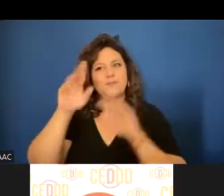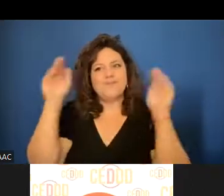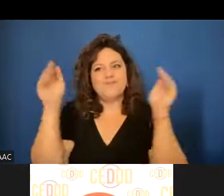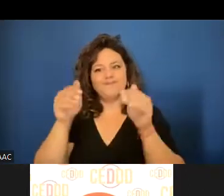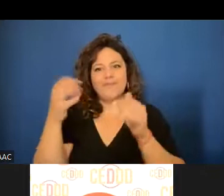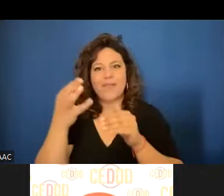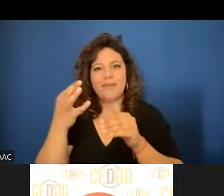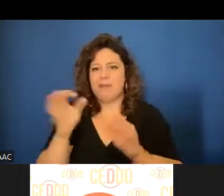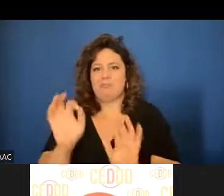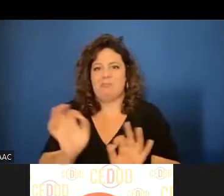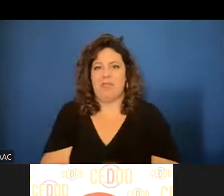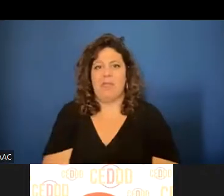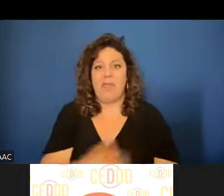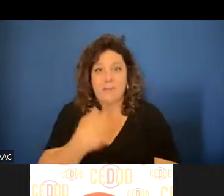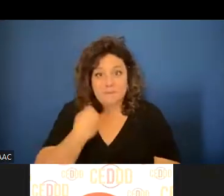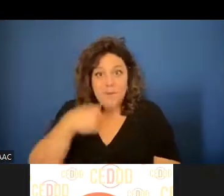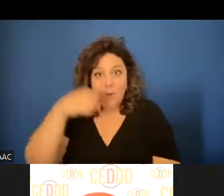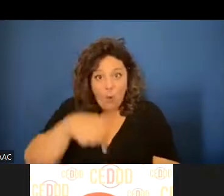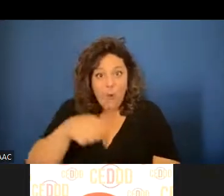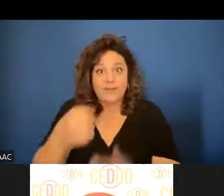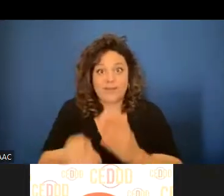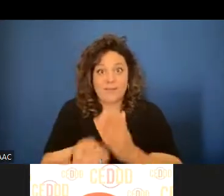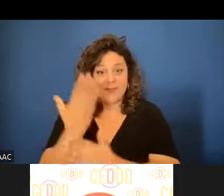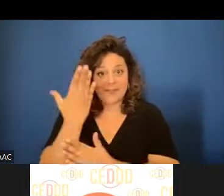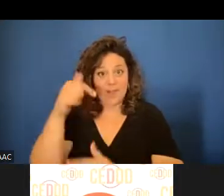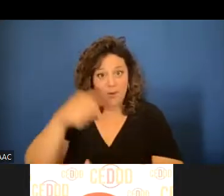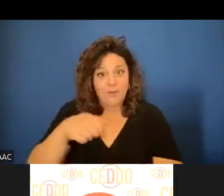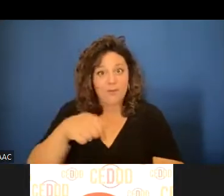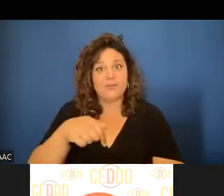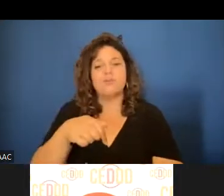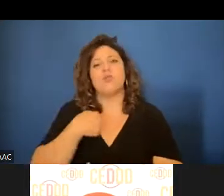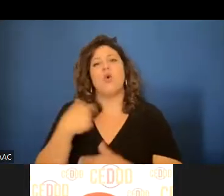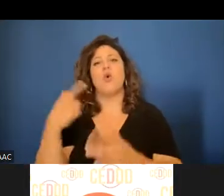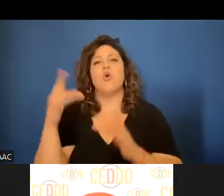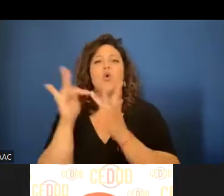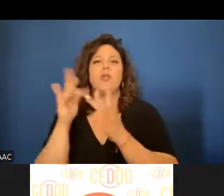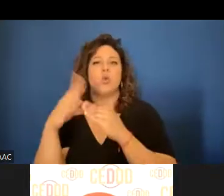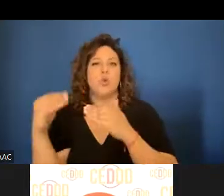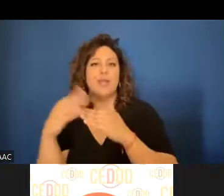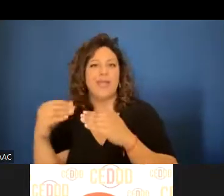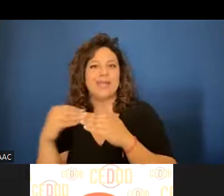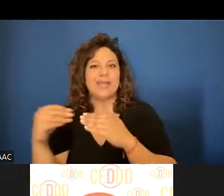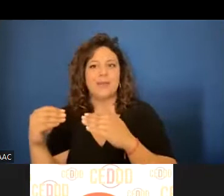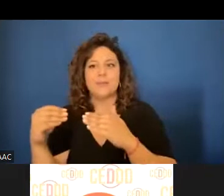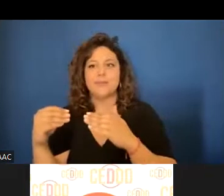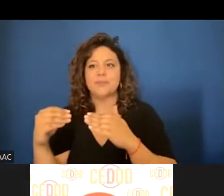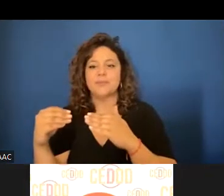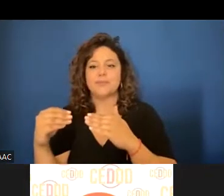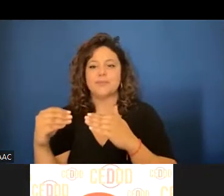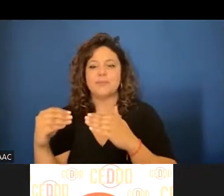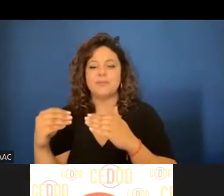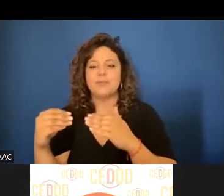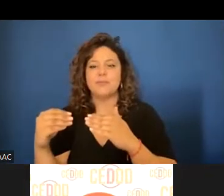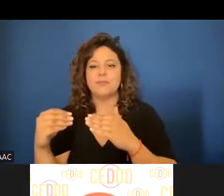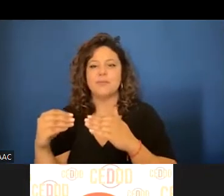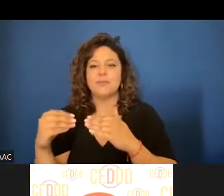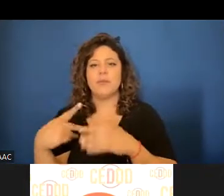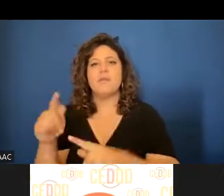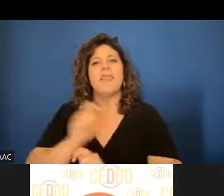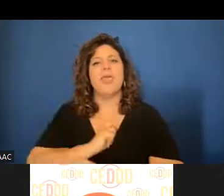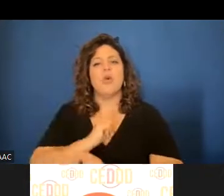te pasa, pues tocará pagar, pero sé que de 100 personas a lo mejor solamente una sufre esa enfermedad. ¿Qué situaciones podemos encontrarnos